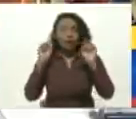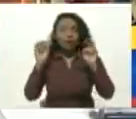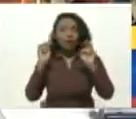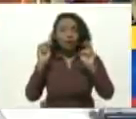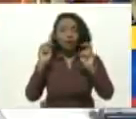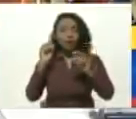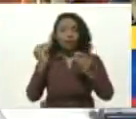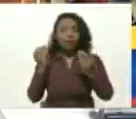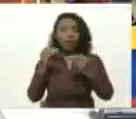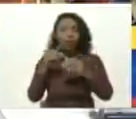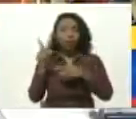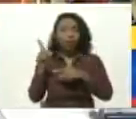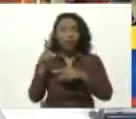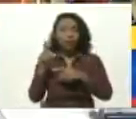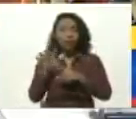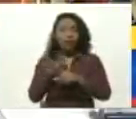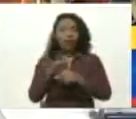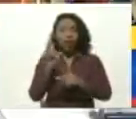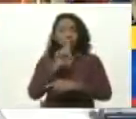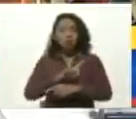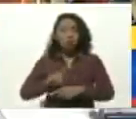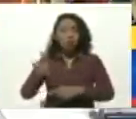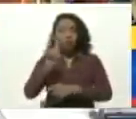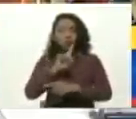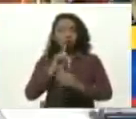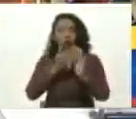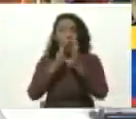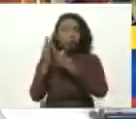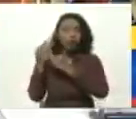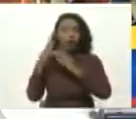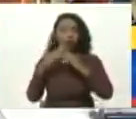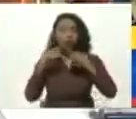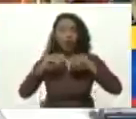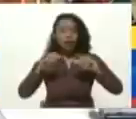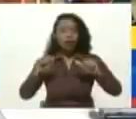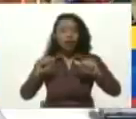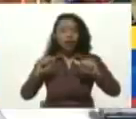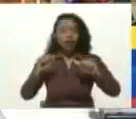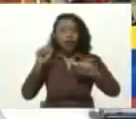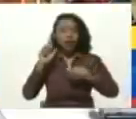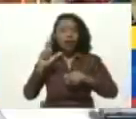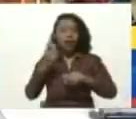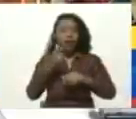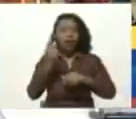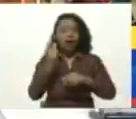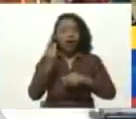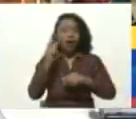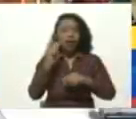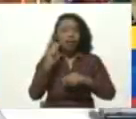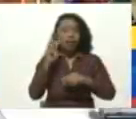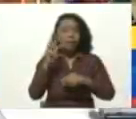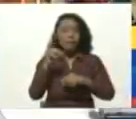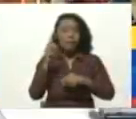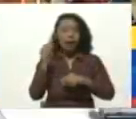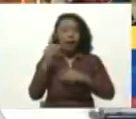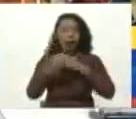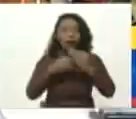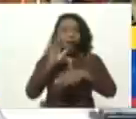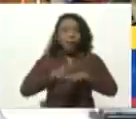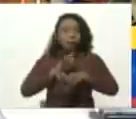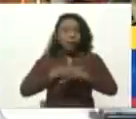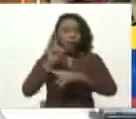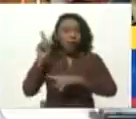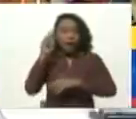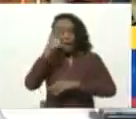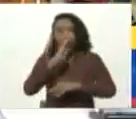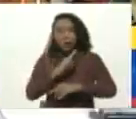coincidió con la circulación comunitaria en todo el territorio de la variante Gamma, originada en Brasil.